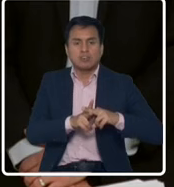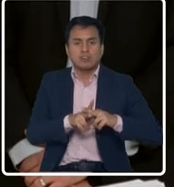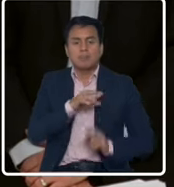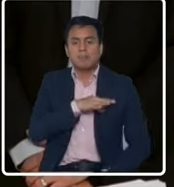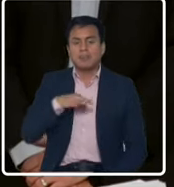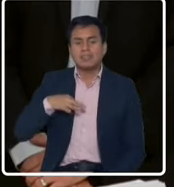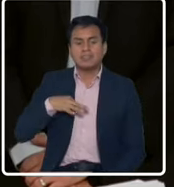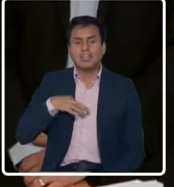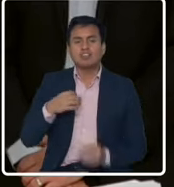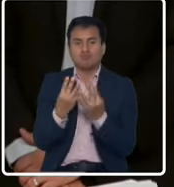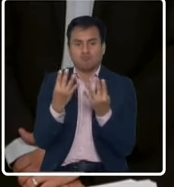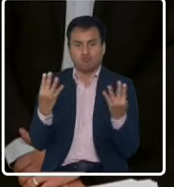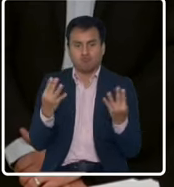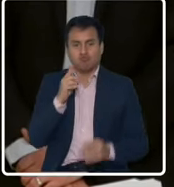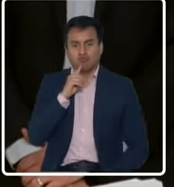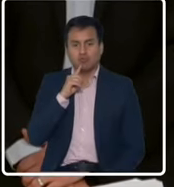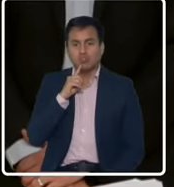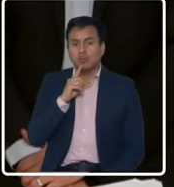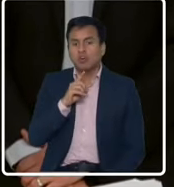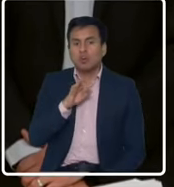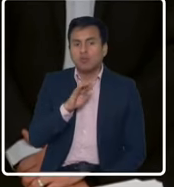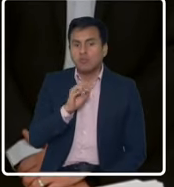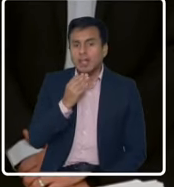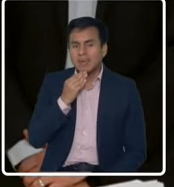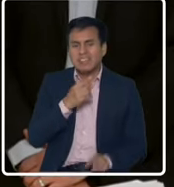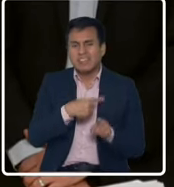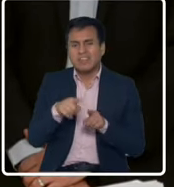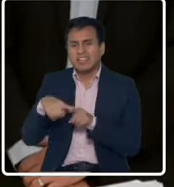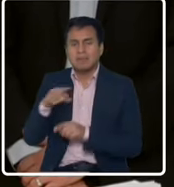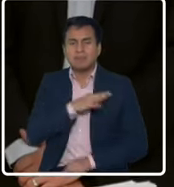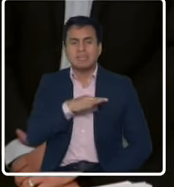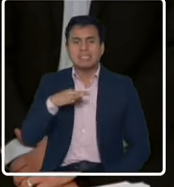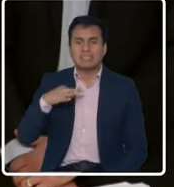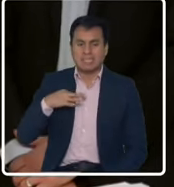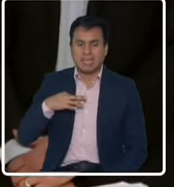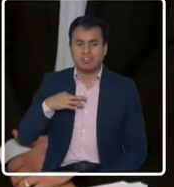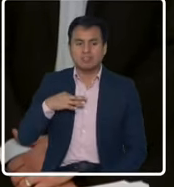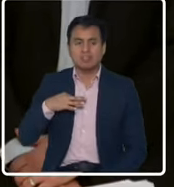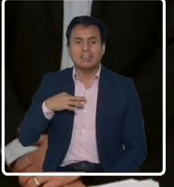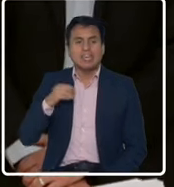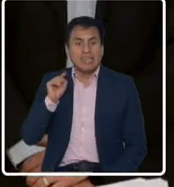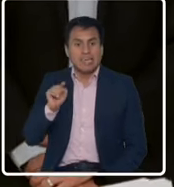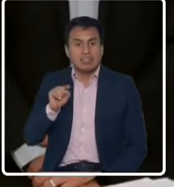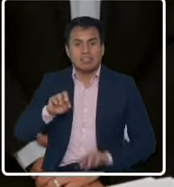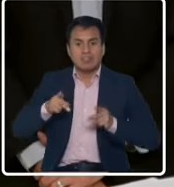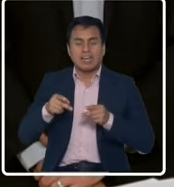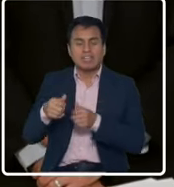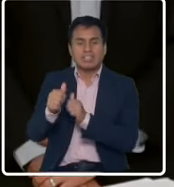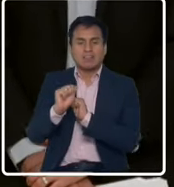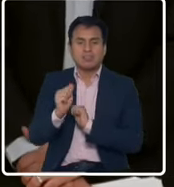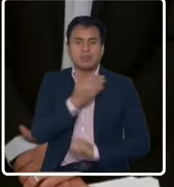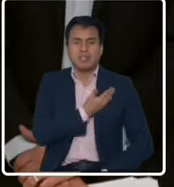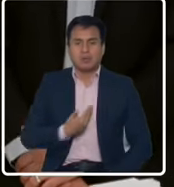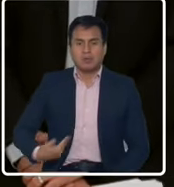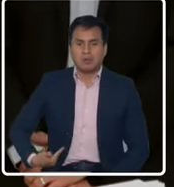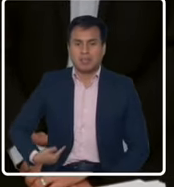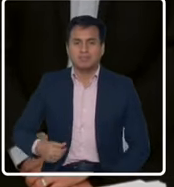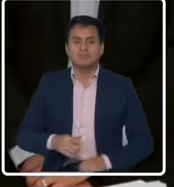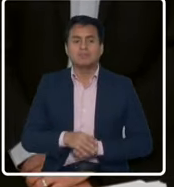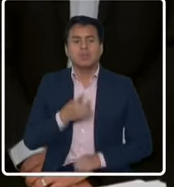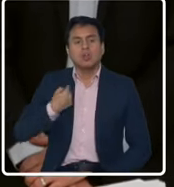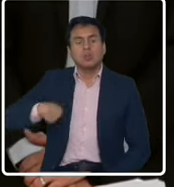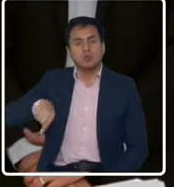ministerios aquí presentes como de corfo así como de distintos ministerios dado que esto es un desafío de gobierno